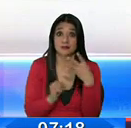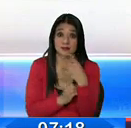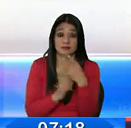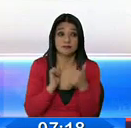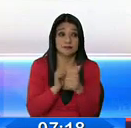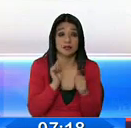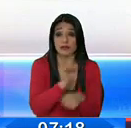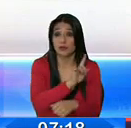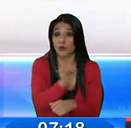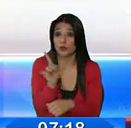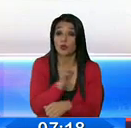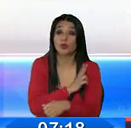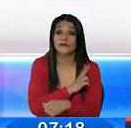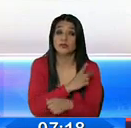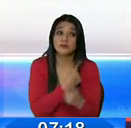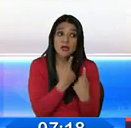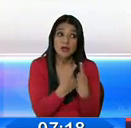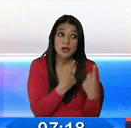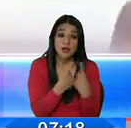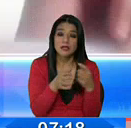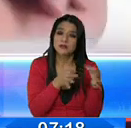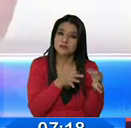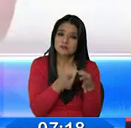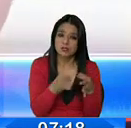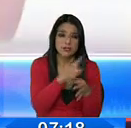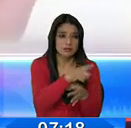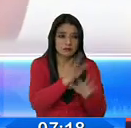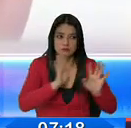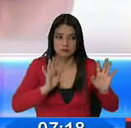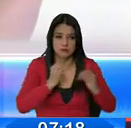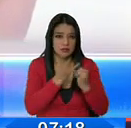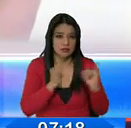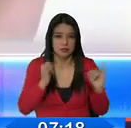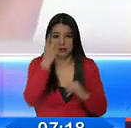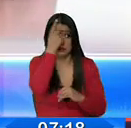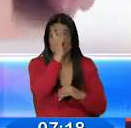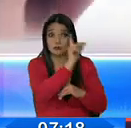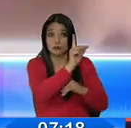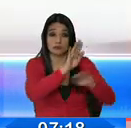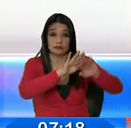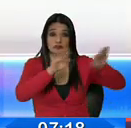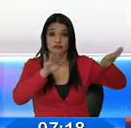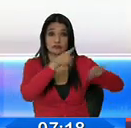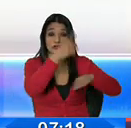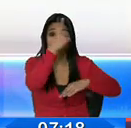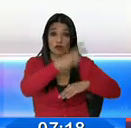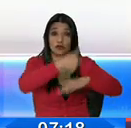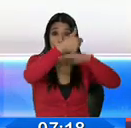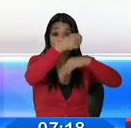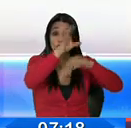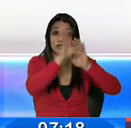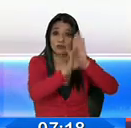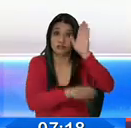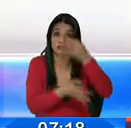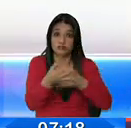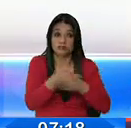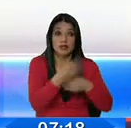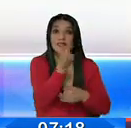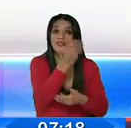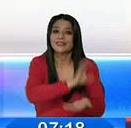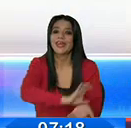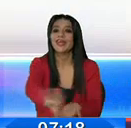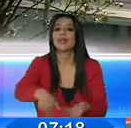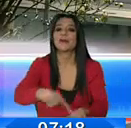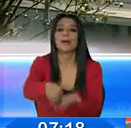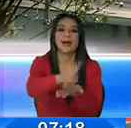una de las universidades para decirles, independientemente de la resolución de la Corte lo que no puede hacer es hacer aparecer dinero por arte de